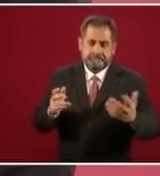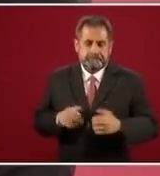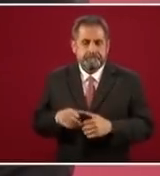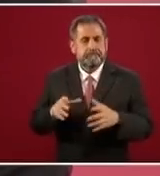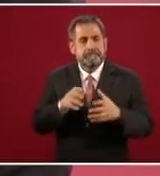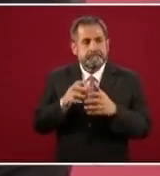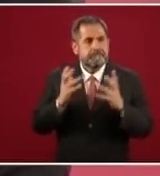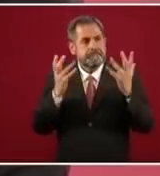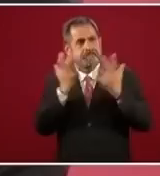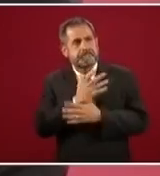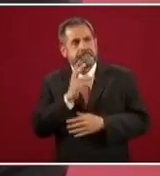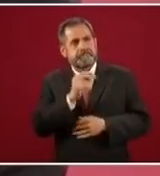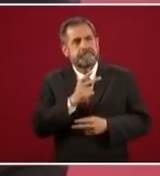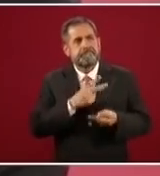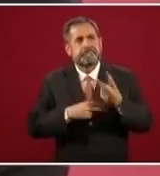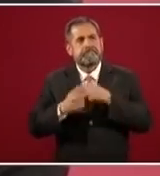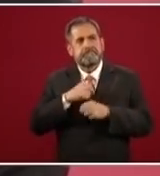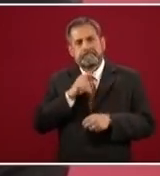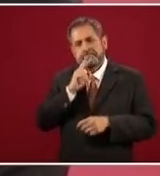están regresando,